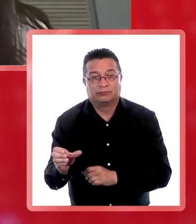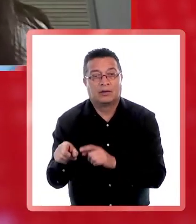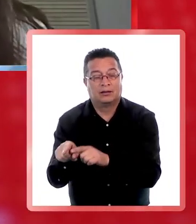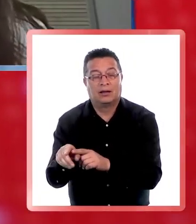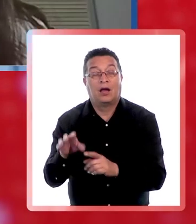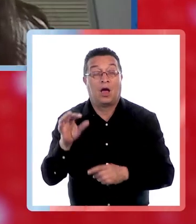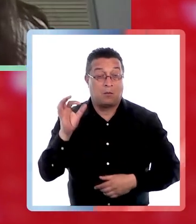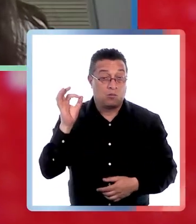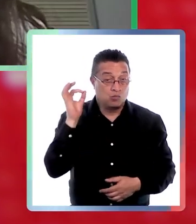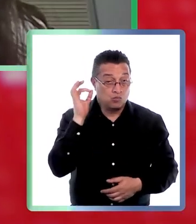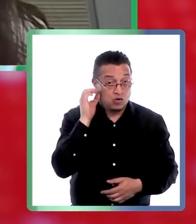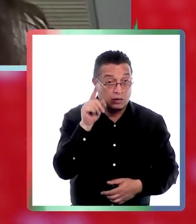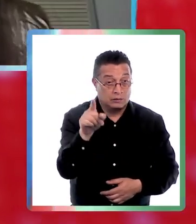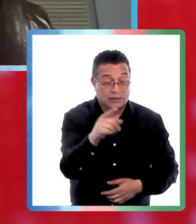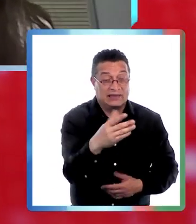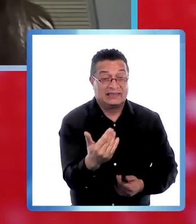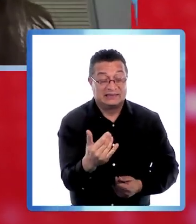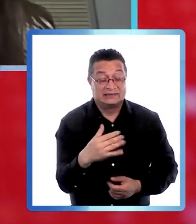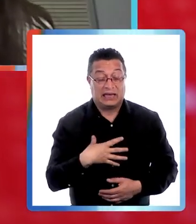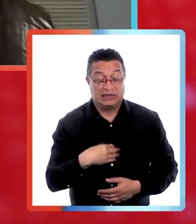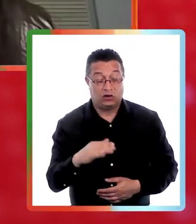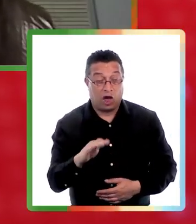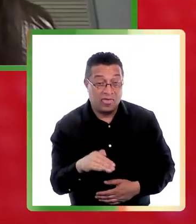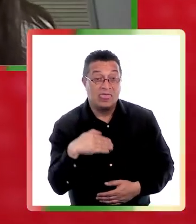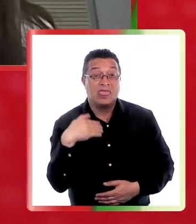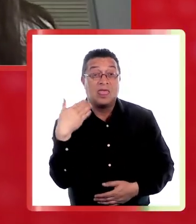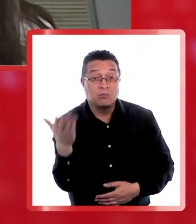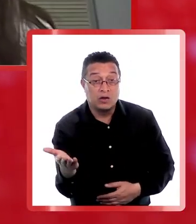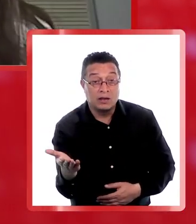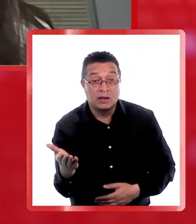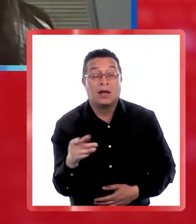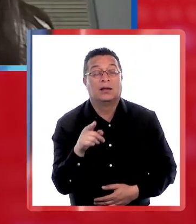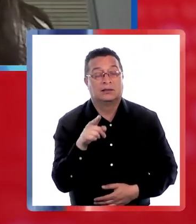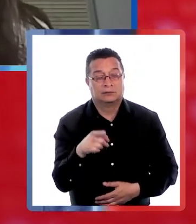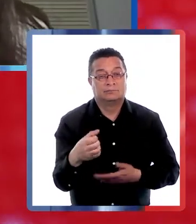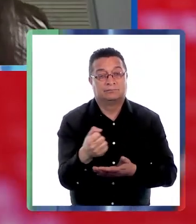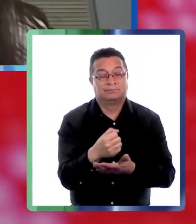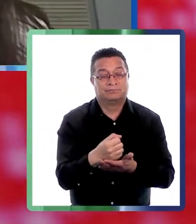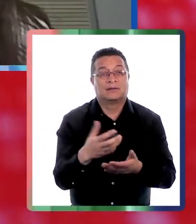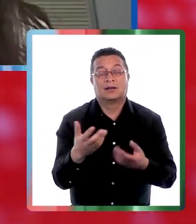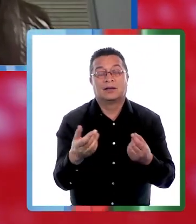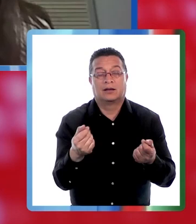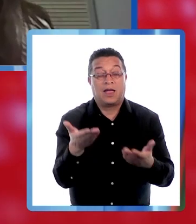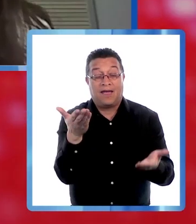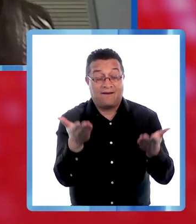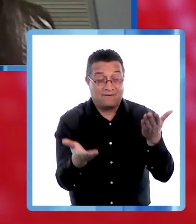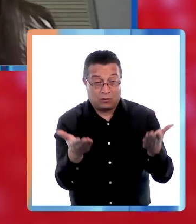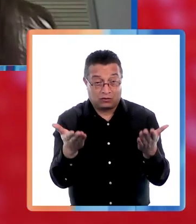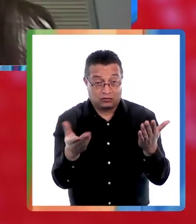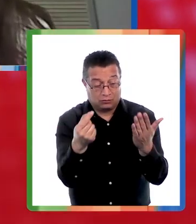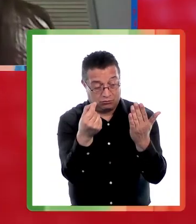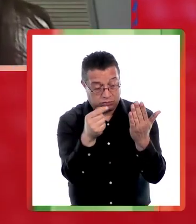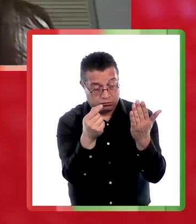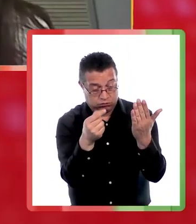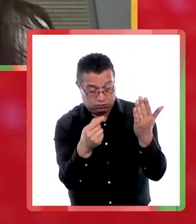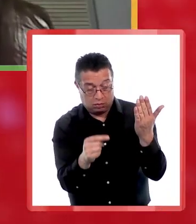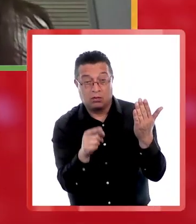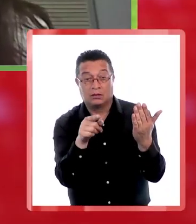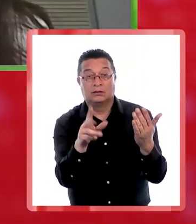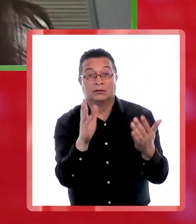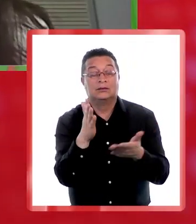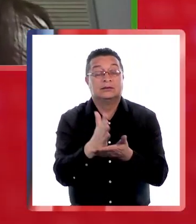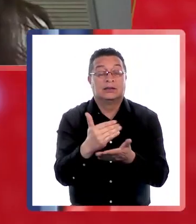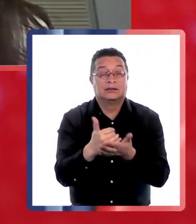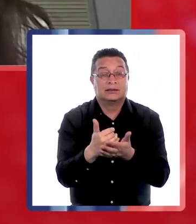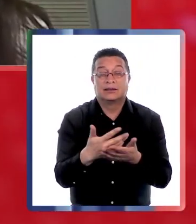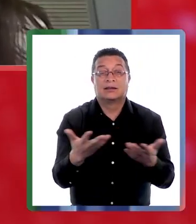mujer requiere tener hijos después, el tratamiento, la evaluación y